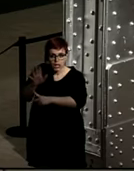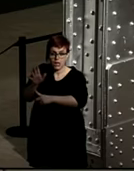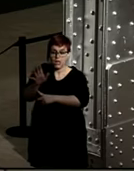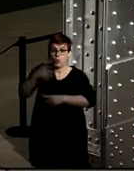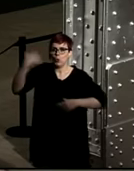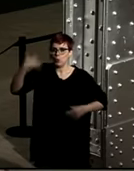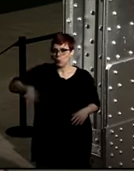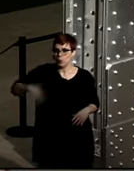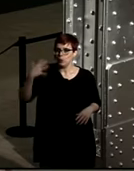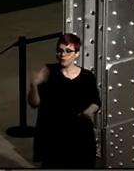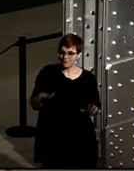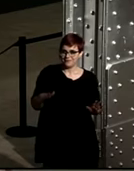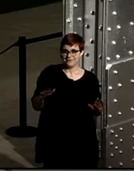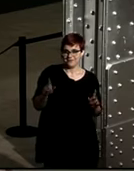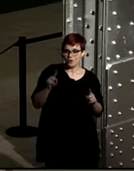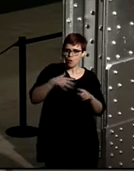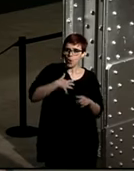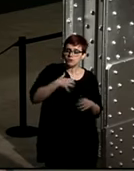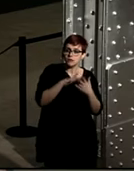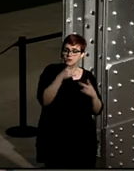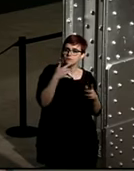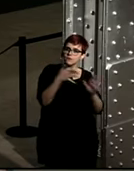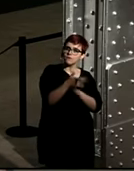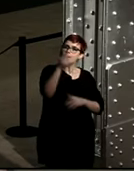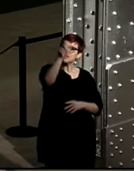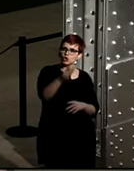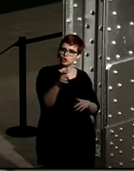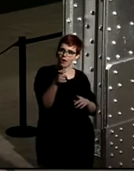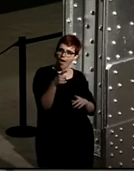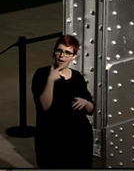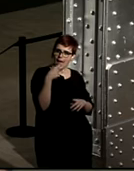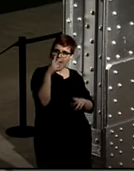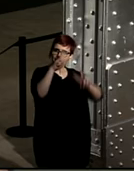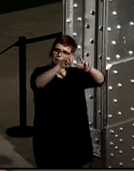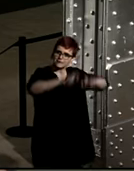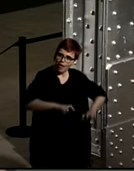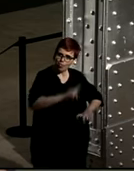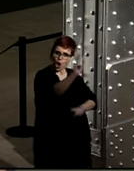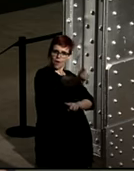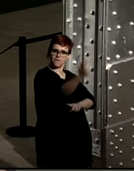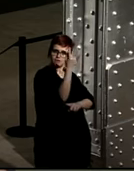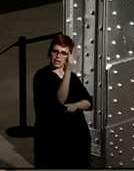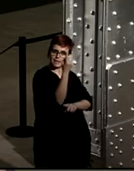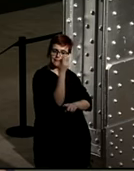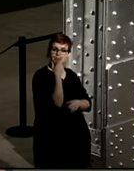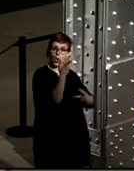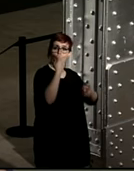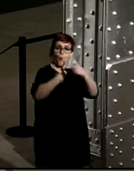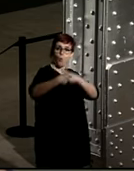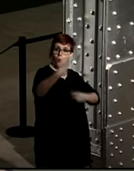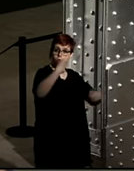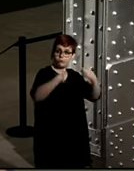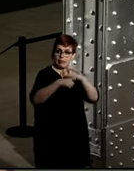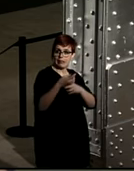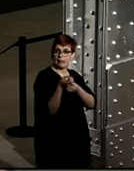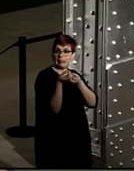ser humano? Pero tenéis que ser muy sinceros. Pero cuando llegue el estudioso, el sociólogo de turno, diga, ¿seríais capaces tú de matar, de morir? Es que cuando